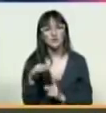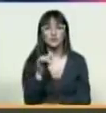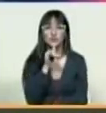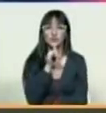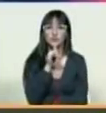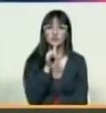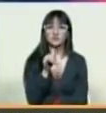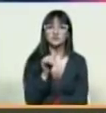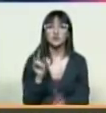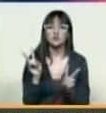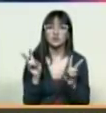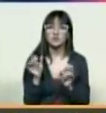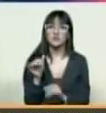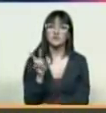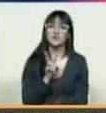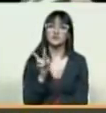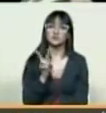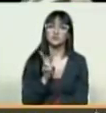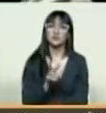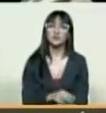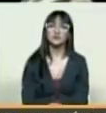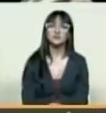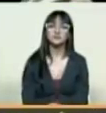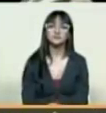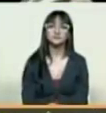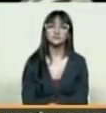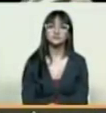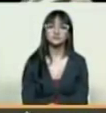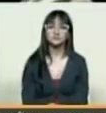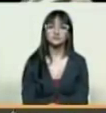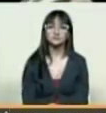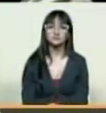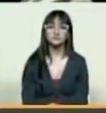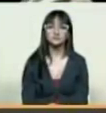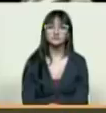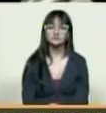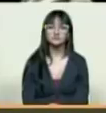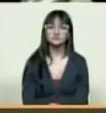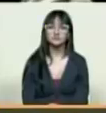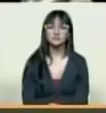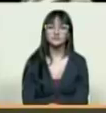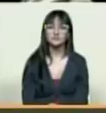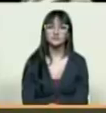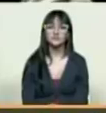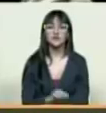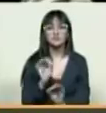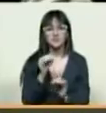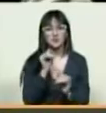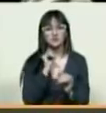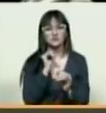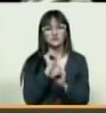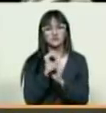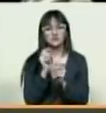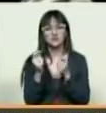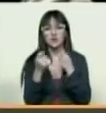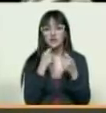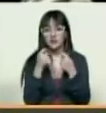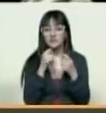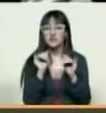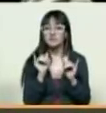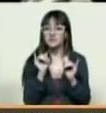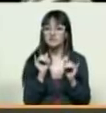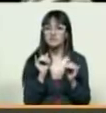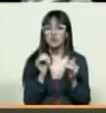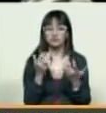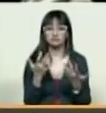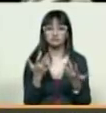información respecto a Venezuela? Bueno, a esos medios a los que les hemos dado, es a los que les hemos dado entrevistas, y bueno,